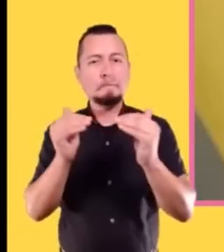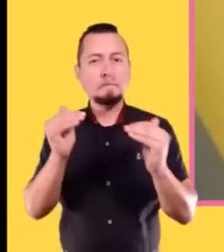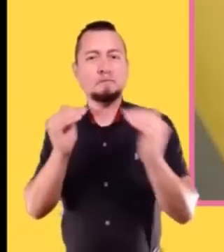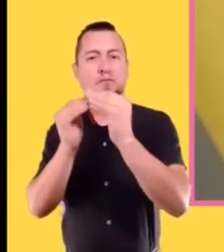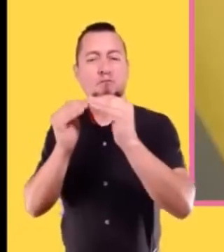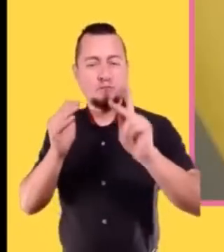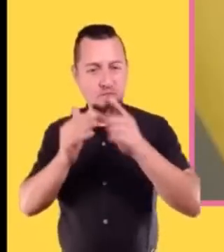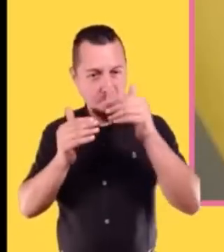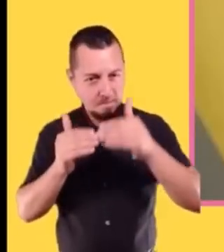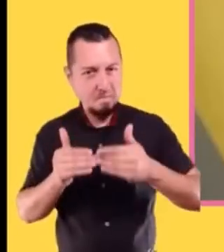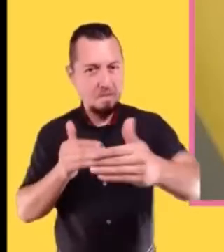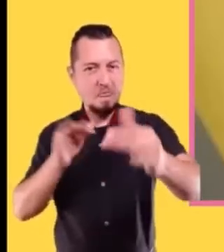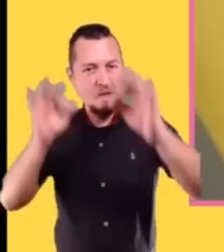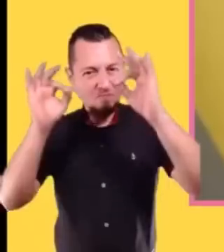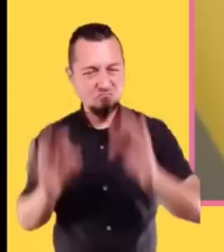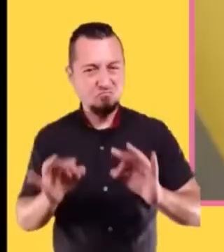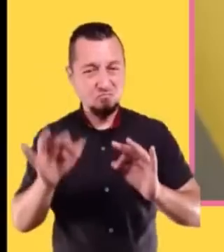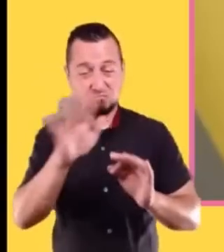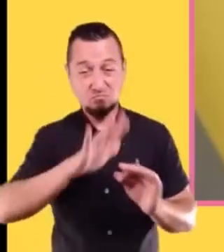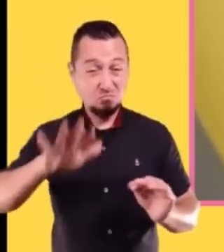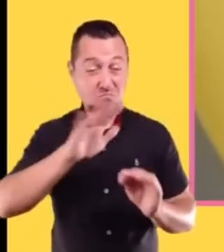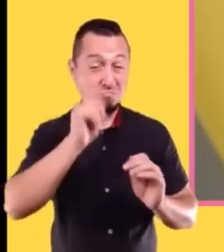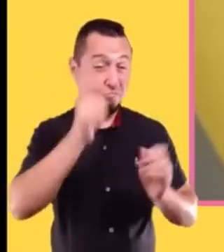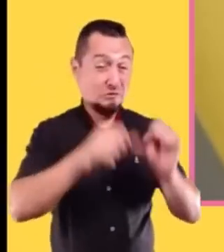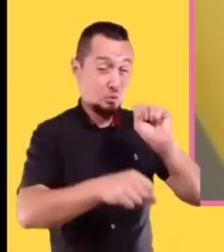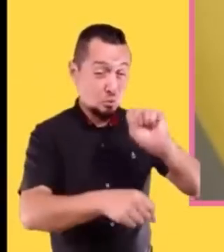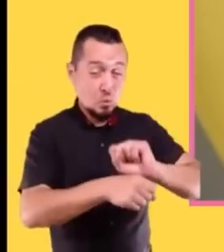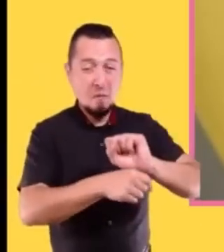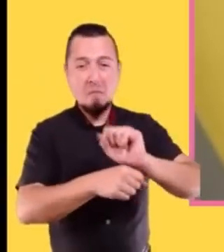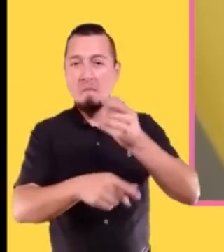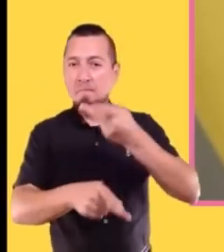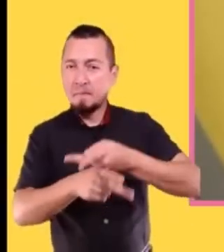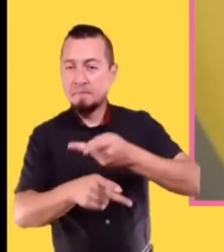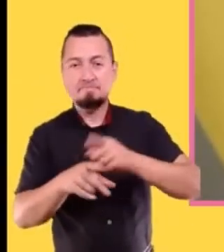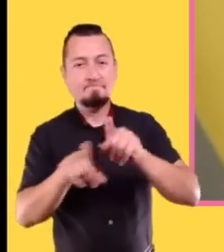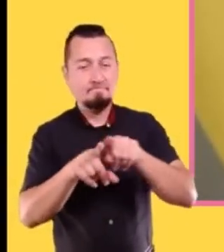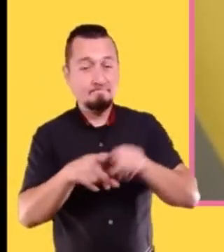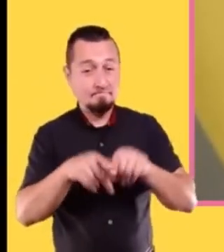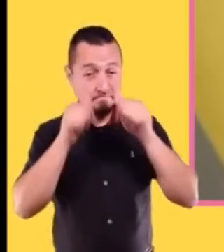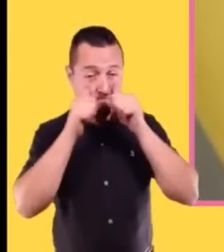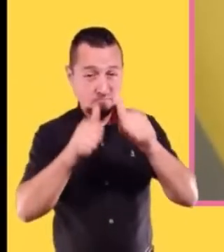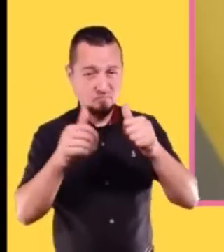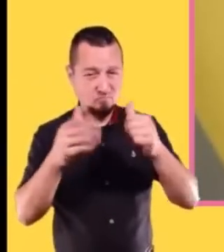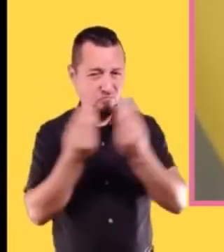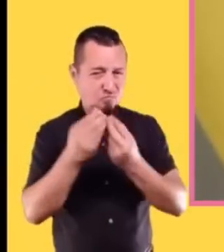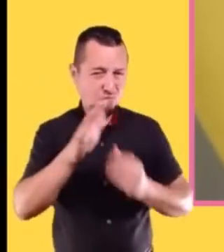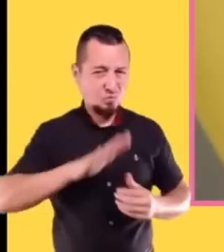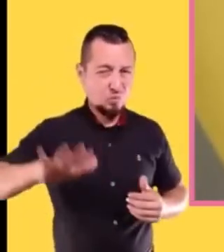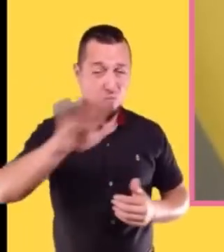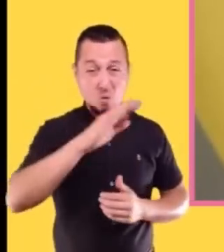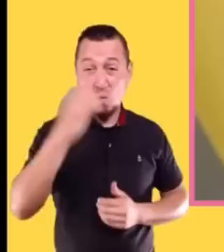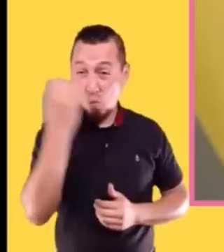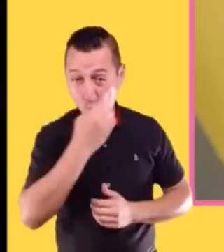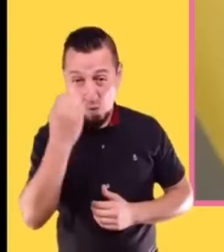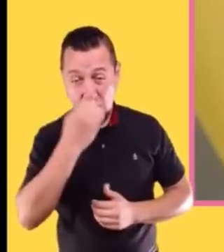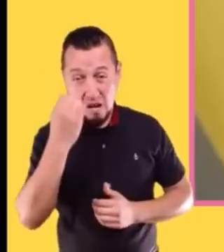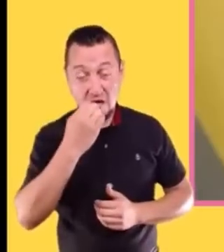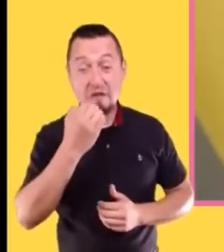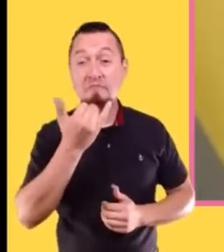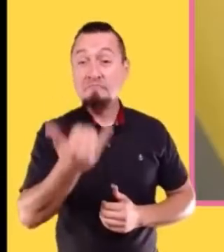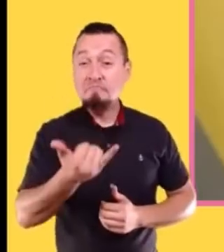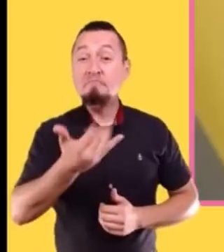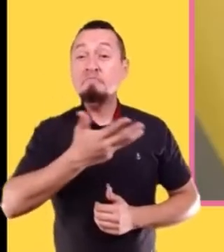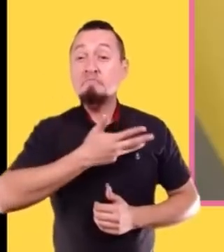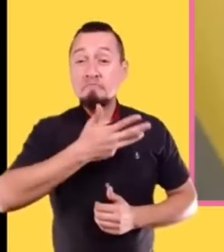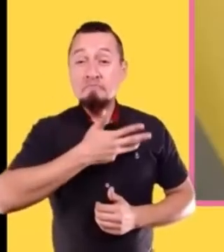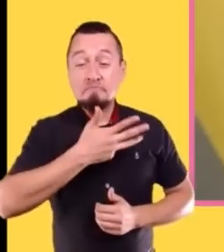educación media superior. Tenemos una capacitación a todas nuestras escuelas y tenemos una curaduría de